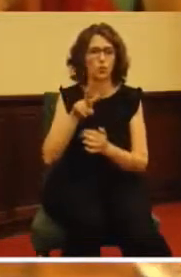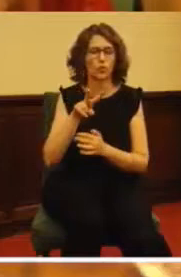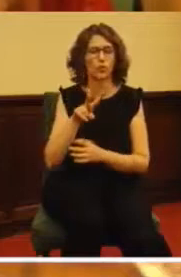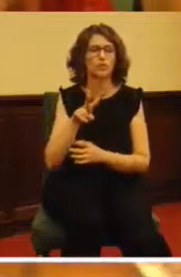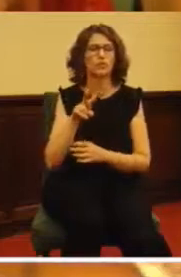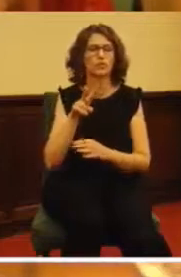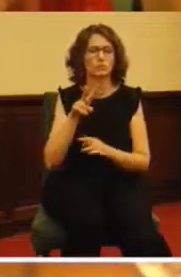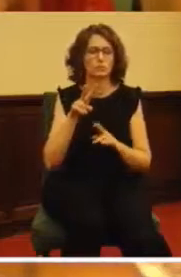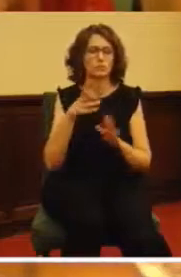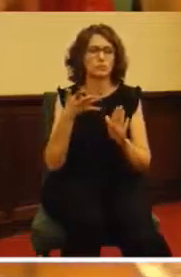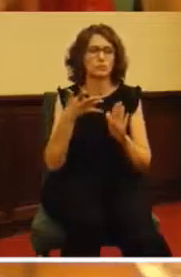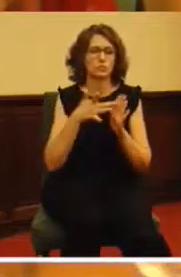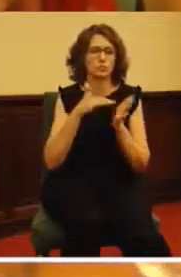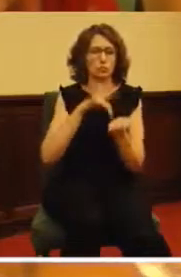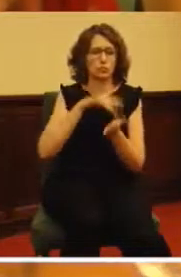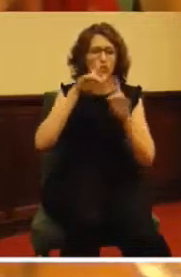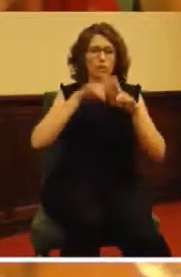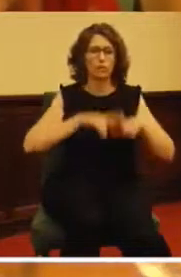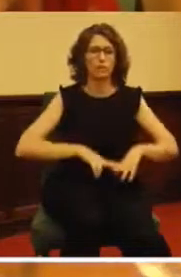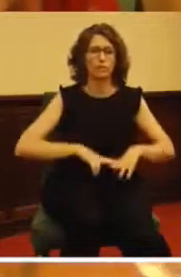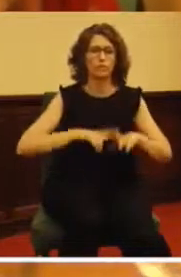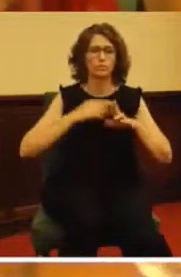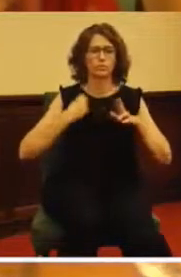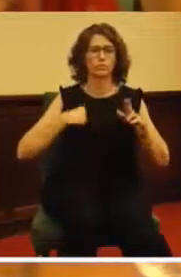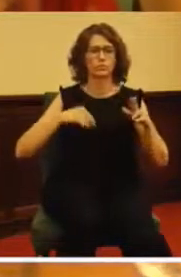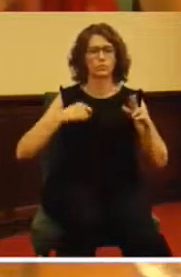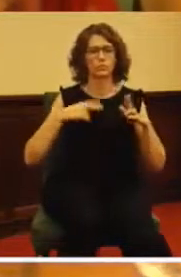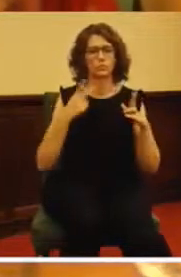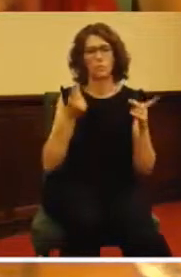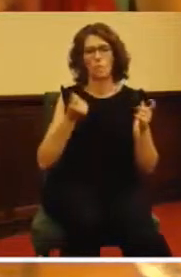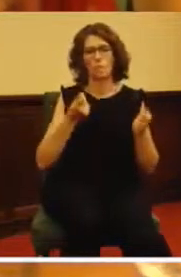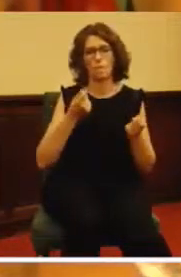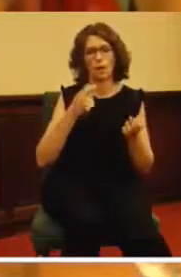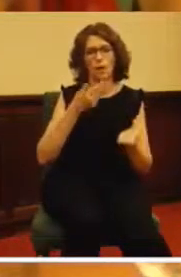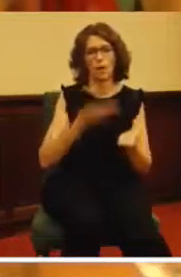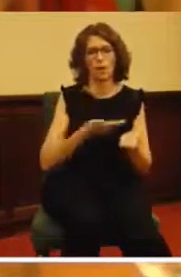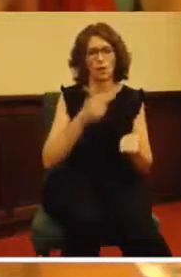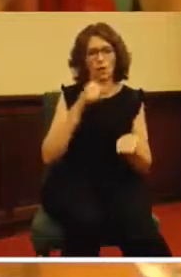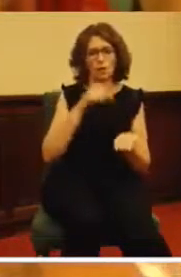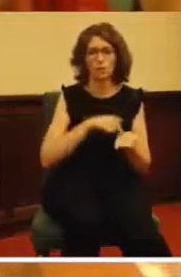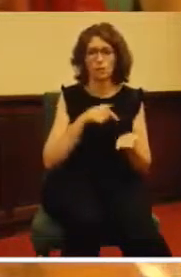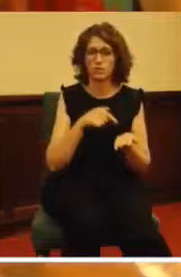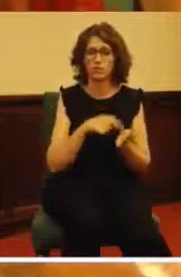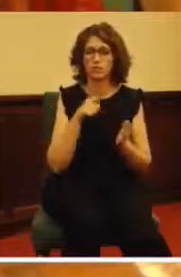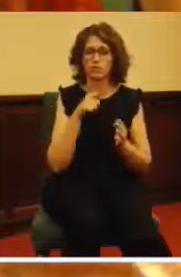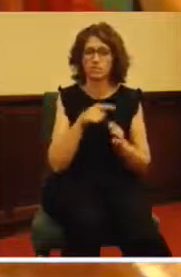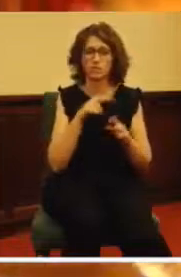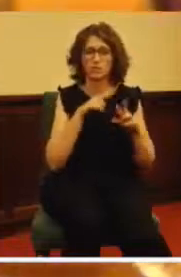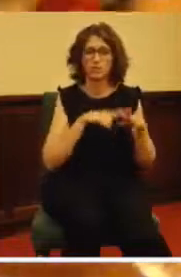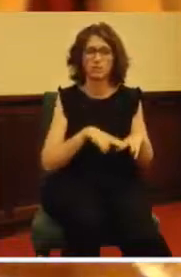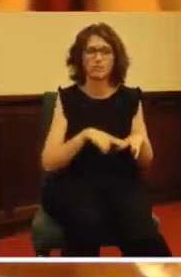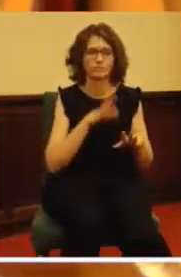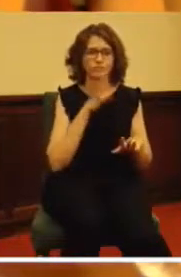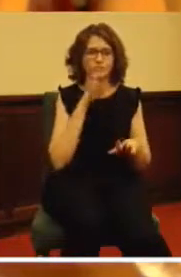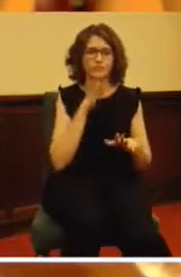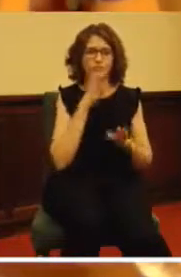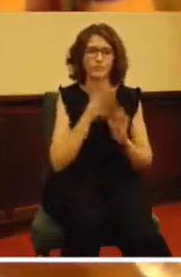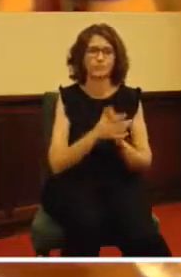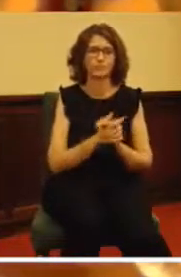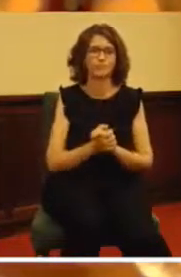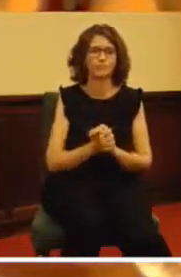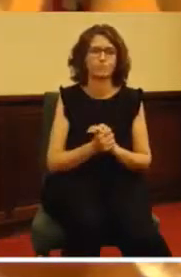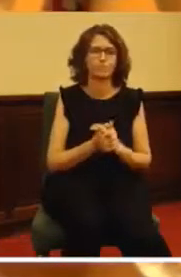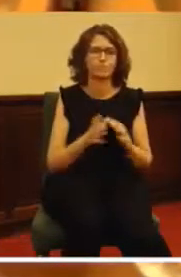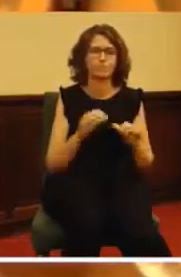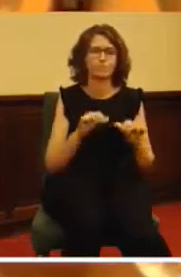2012, cuando se revisa el valor catastral, y por eso hemos visto que